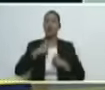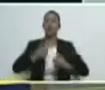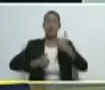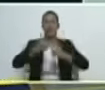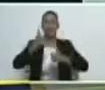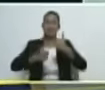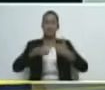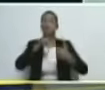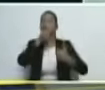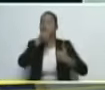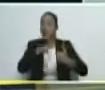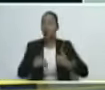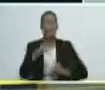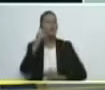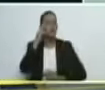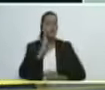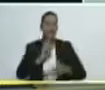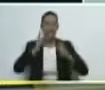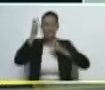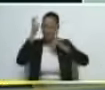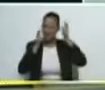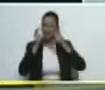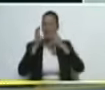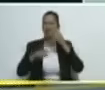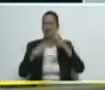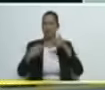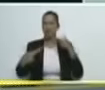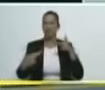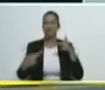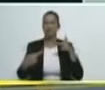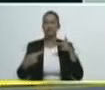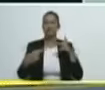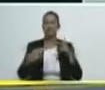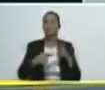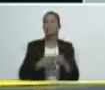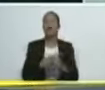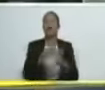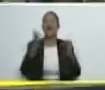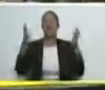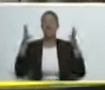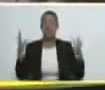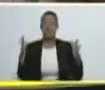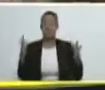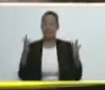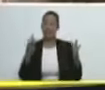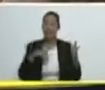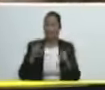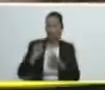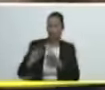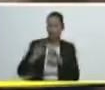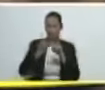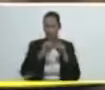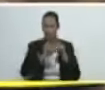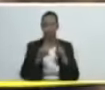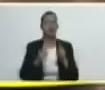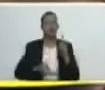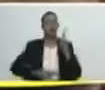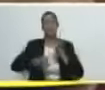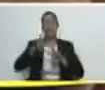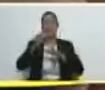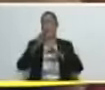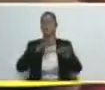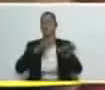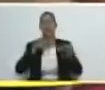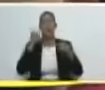histórico bolivariano, chavista y revolucionario más grande, más diverso, más colorido que se